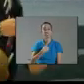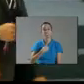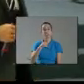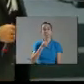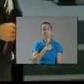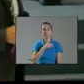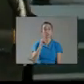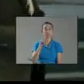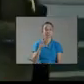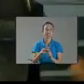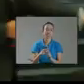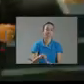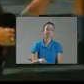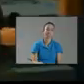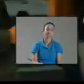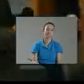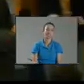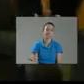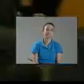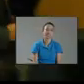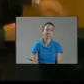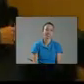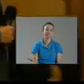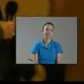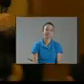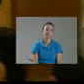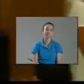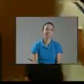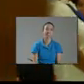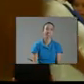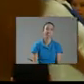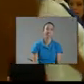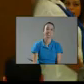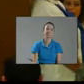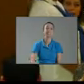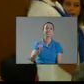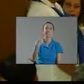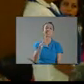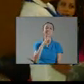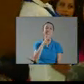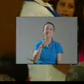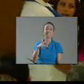nada, nada, nadie. Solo yo, Dios y mi esposa.